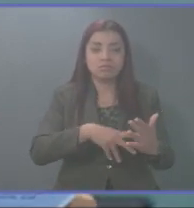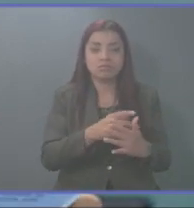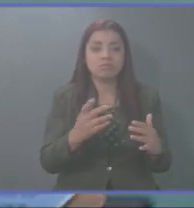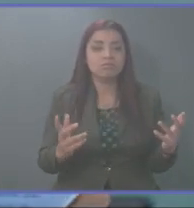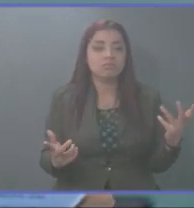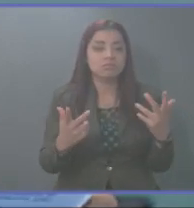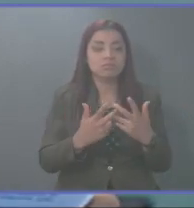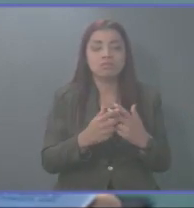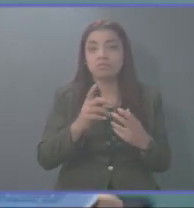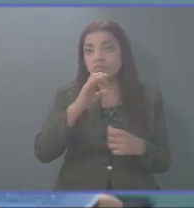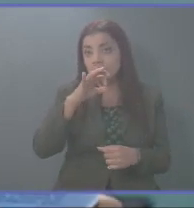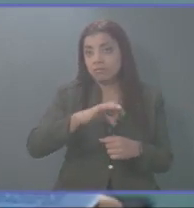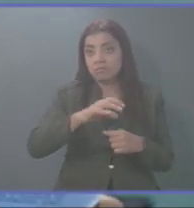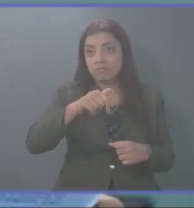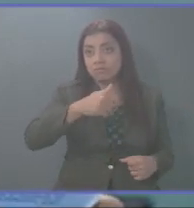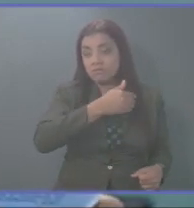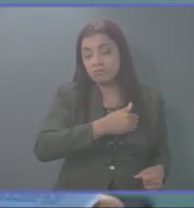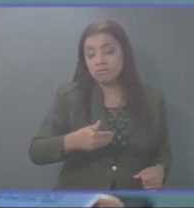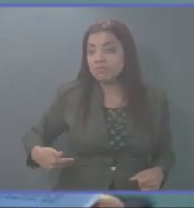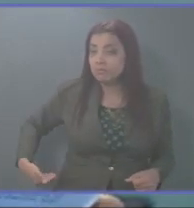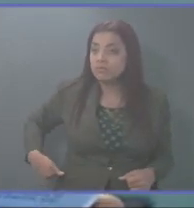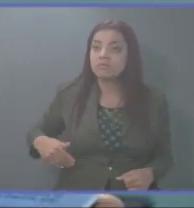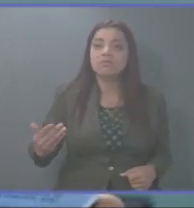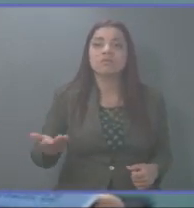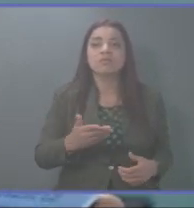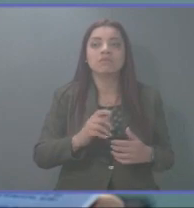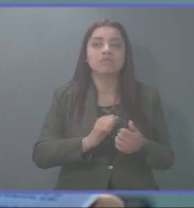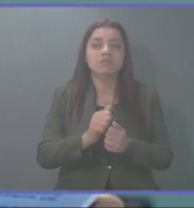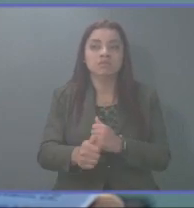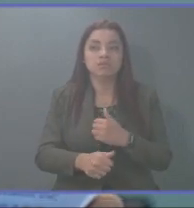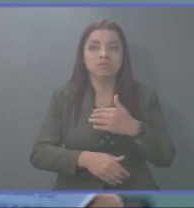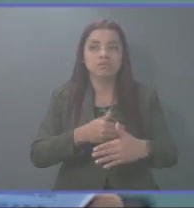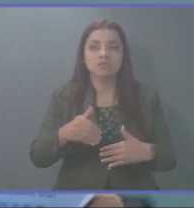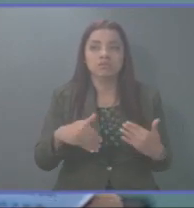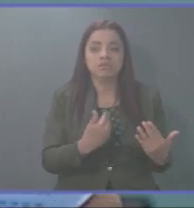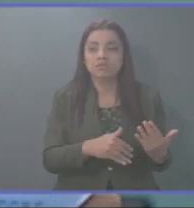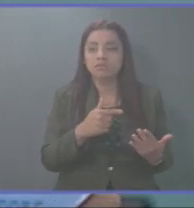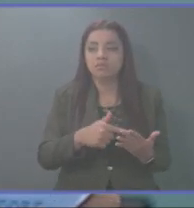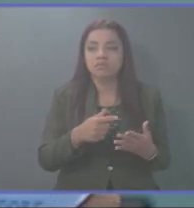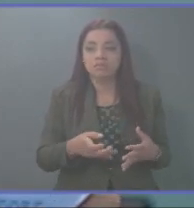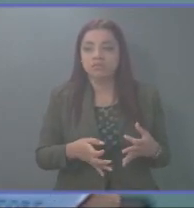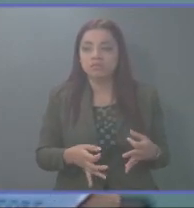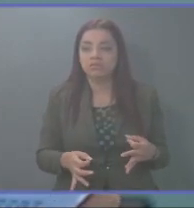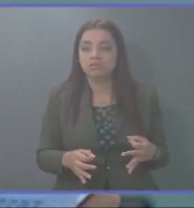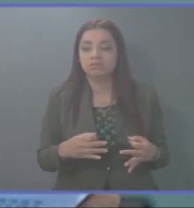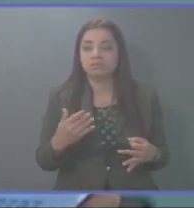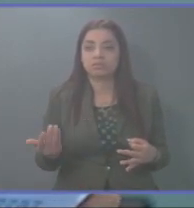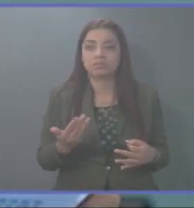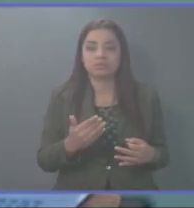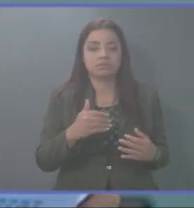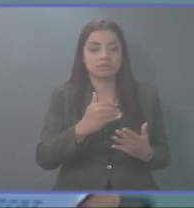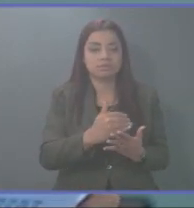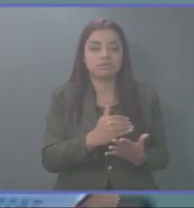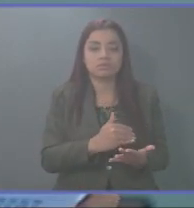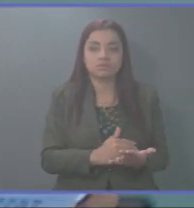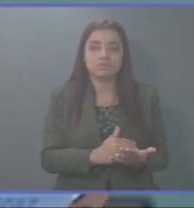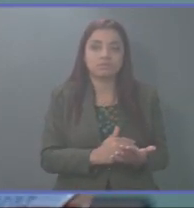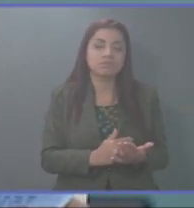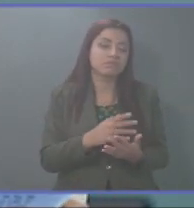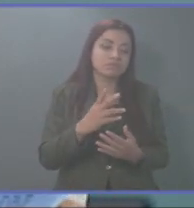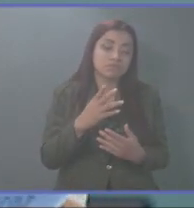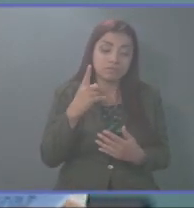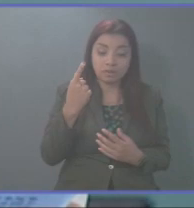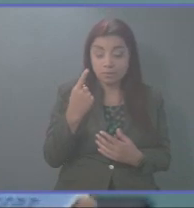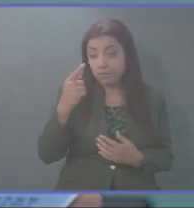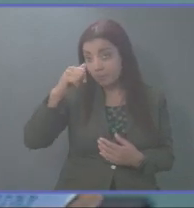en la elección presidencial, lo cual presenta las ventajas de ser un mecanismo el cual ya están familiarizados los potenciales votantes